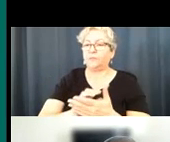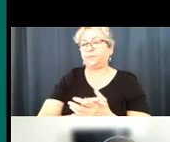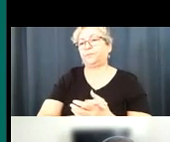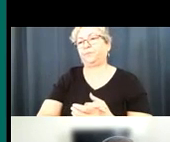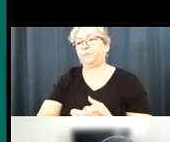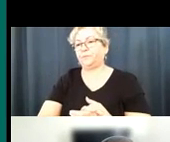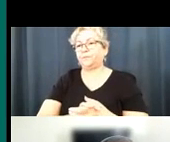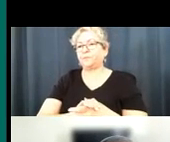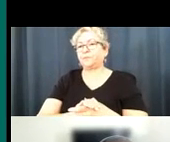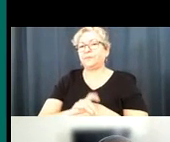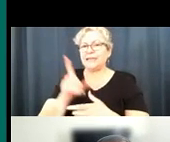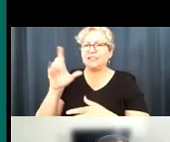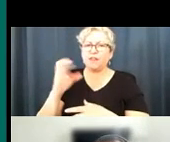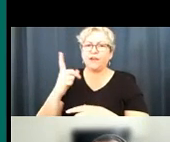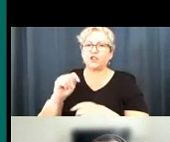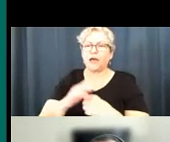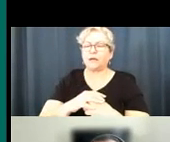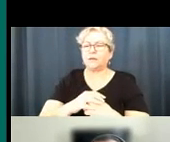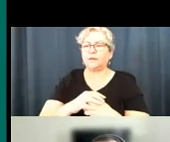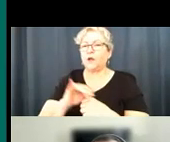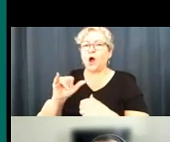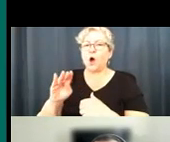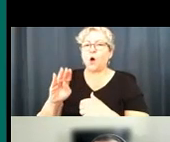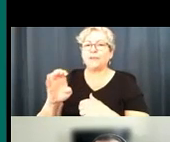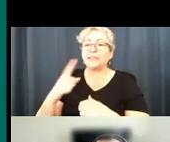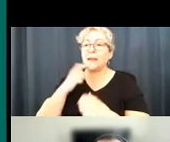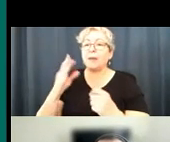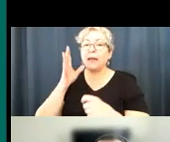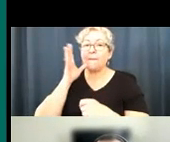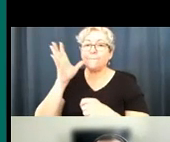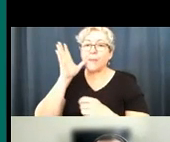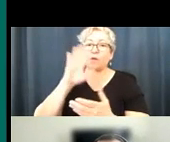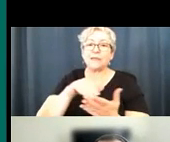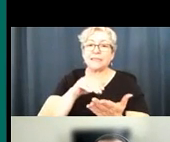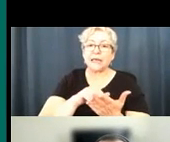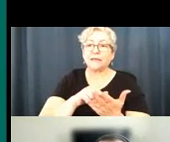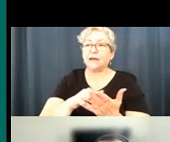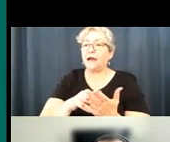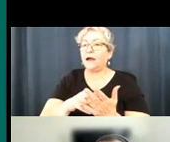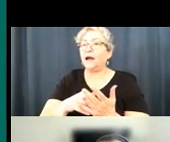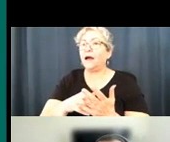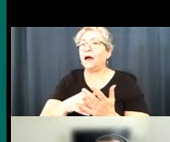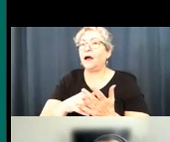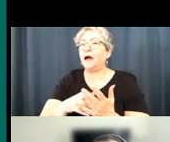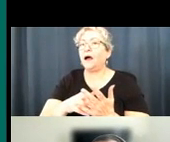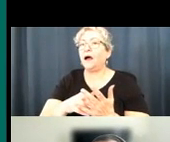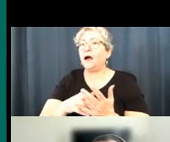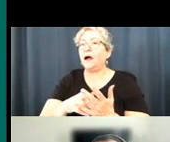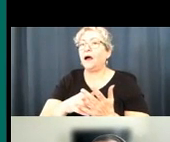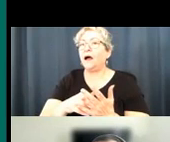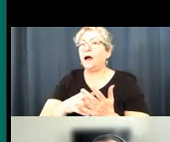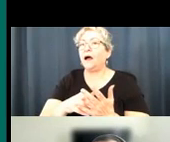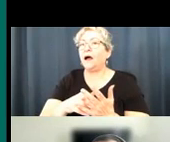bueno. Entonces sé que alguno de los centros de padres